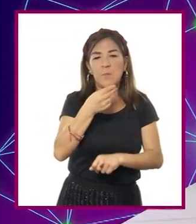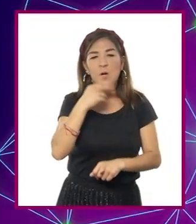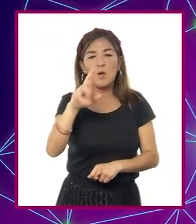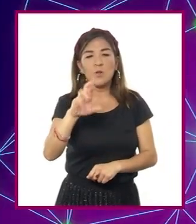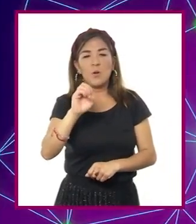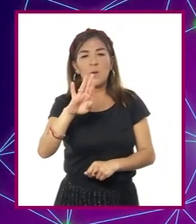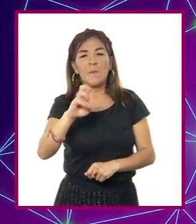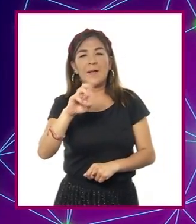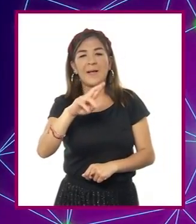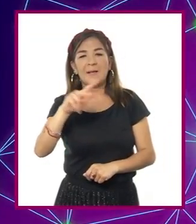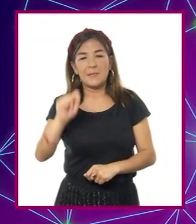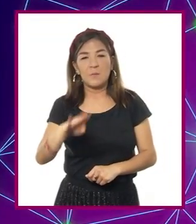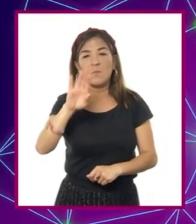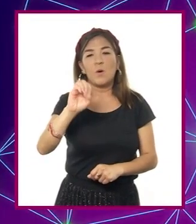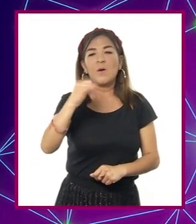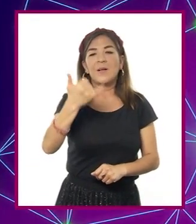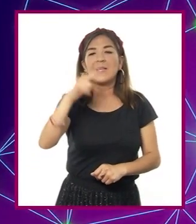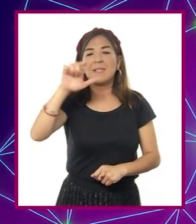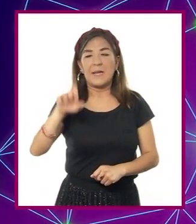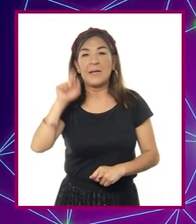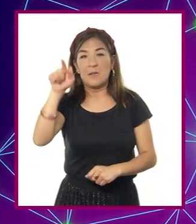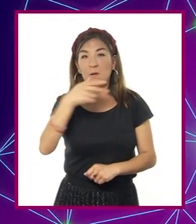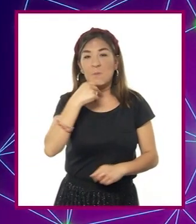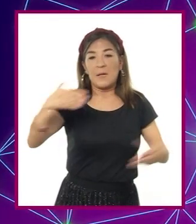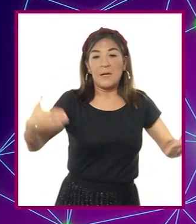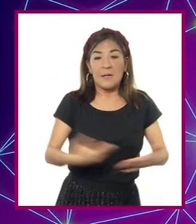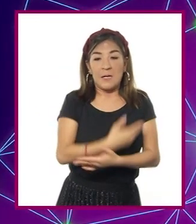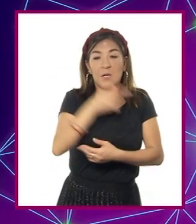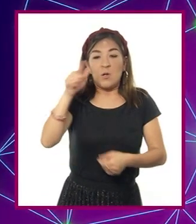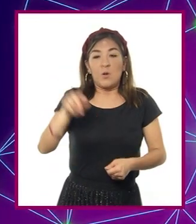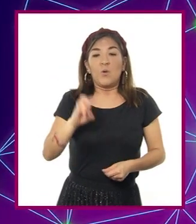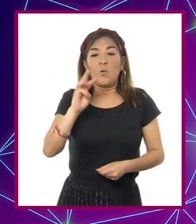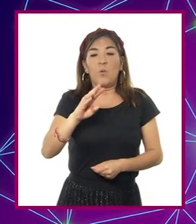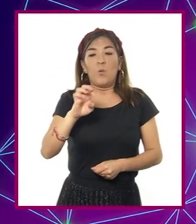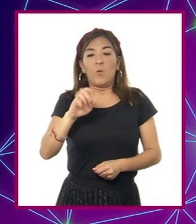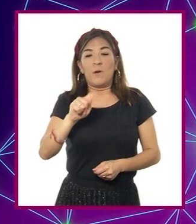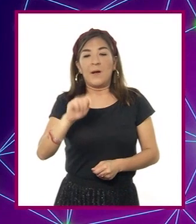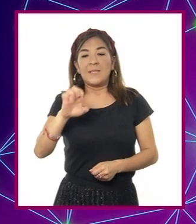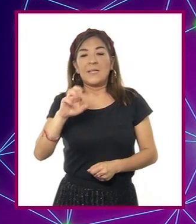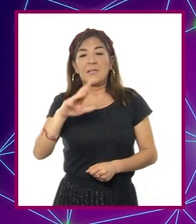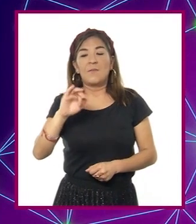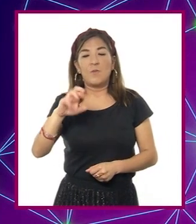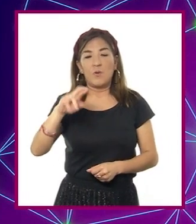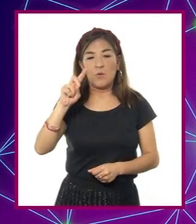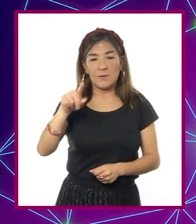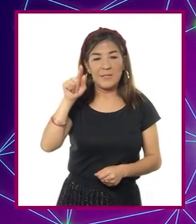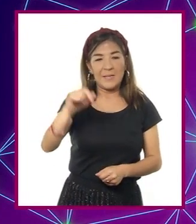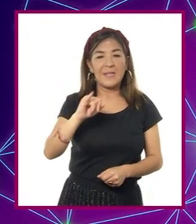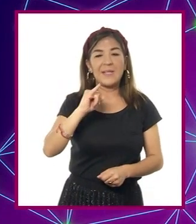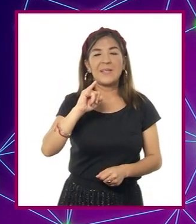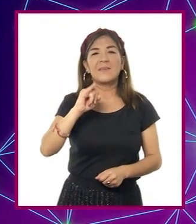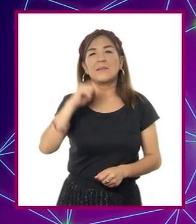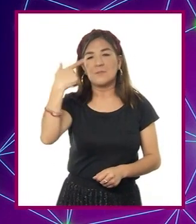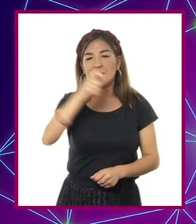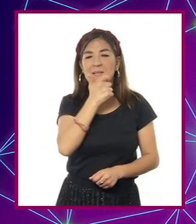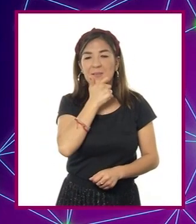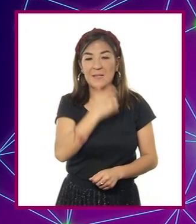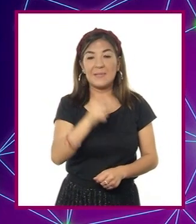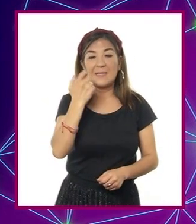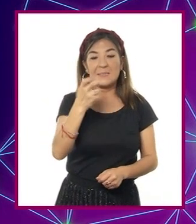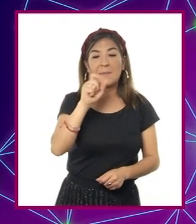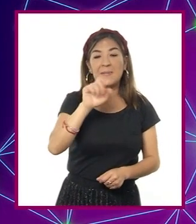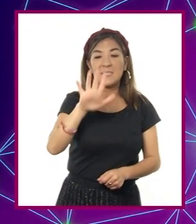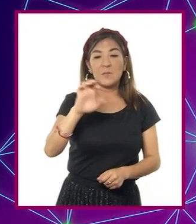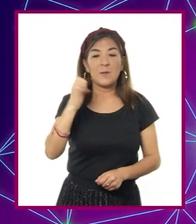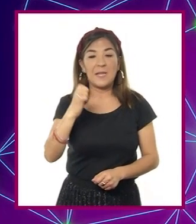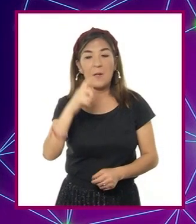Boyle. Robert Boyle nació en Waterford, Irlanda, el 25 de enero del año